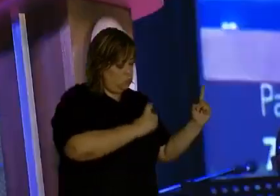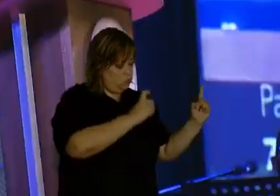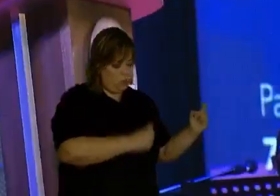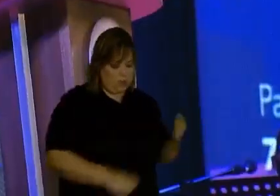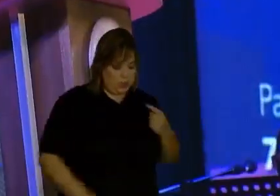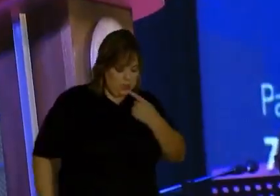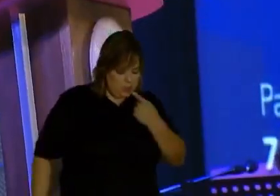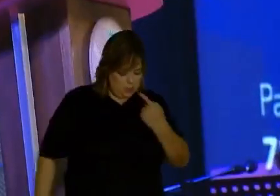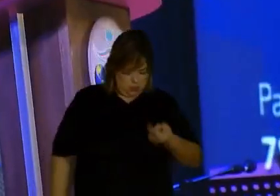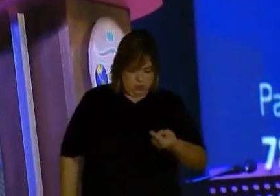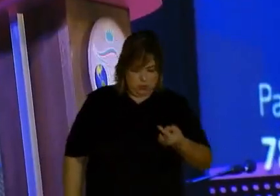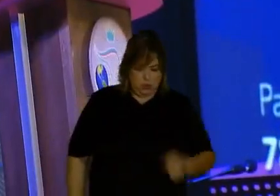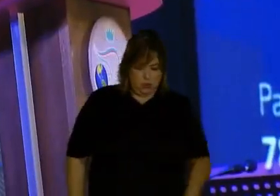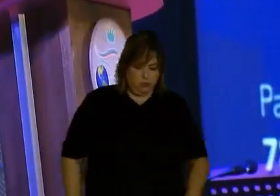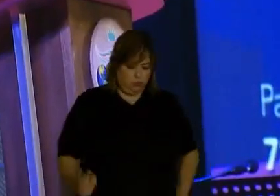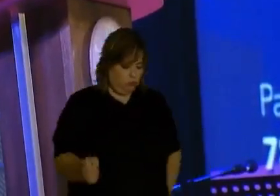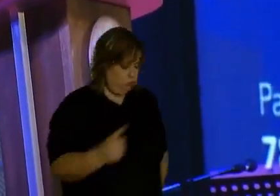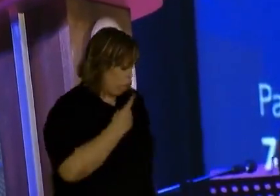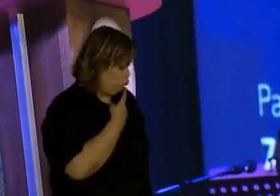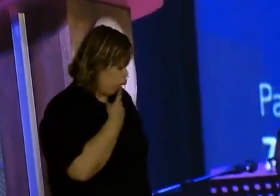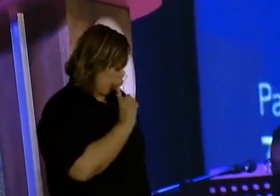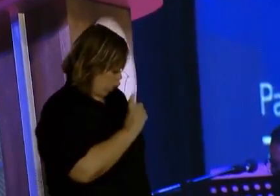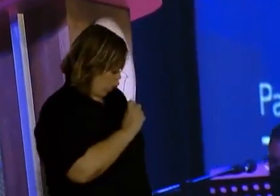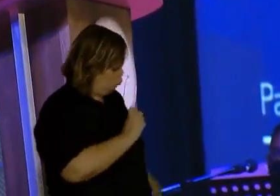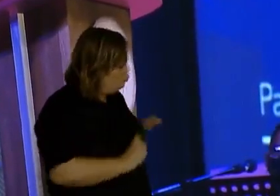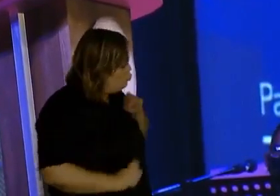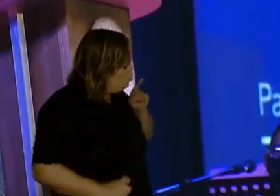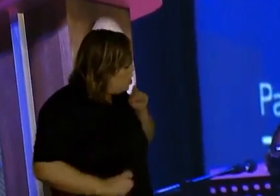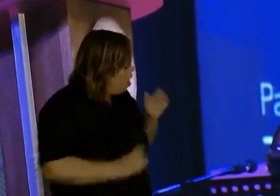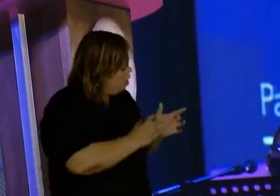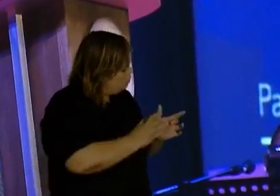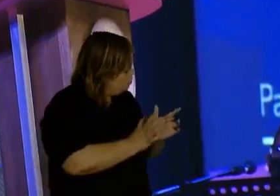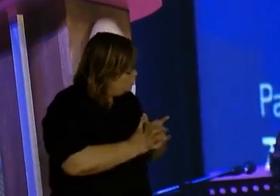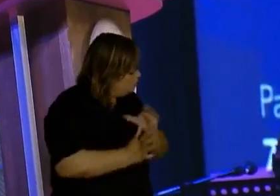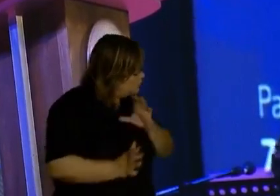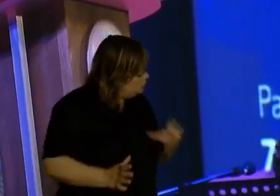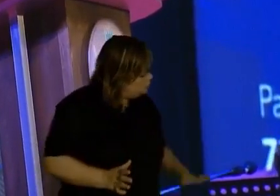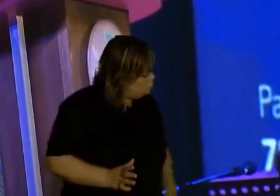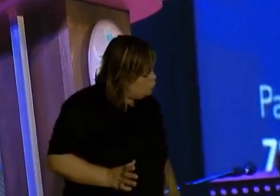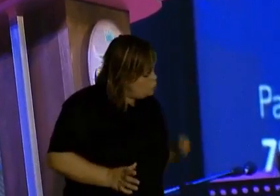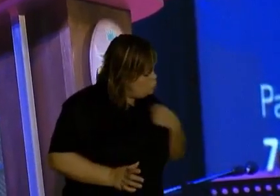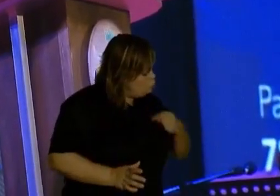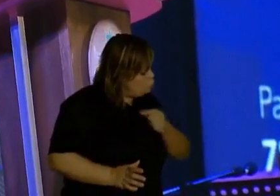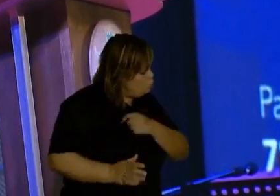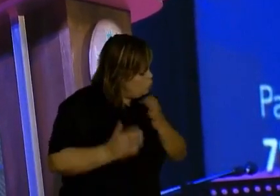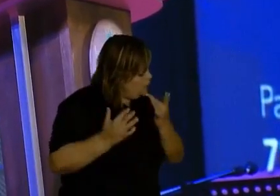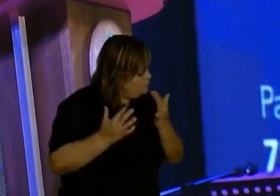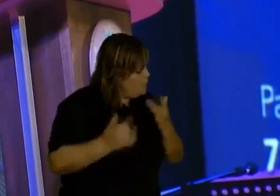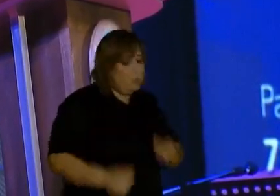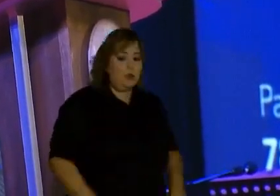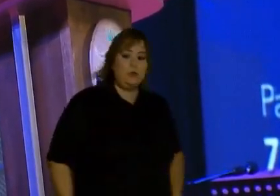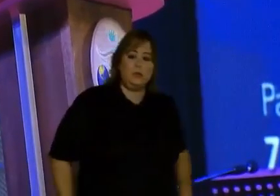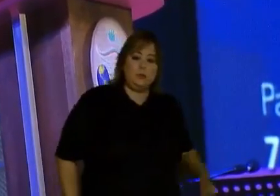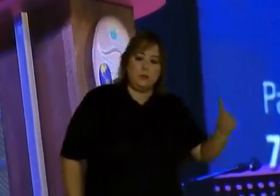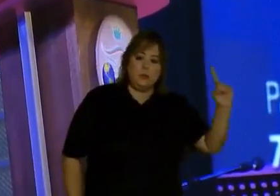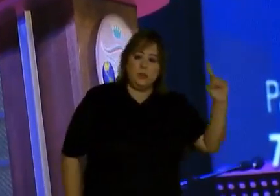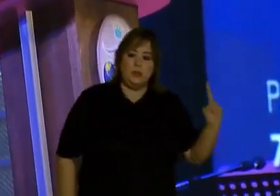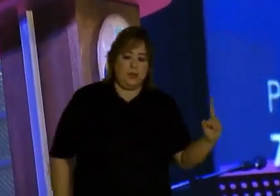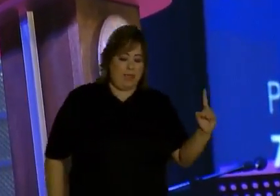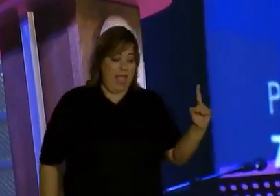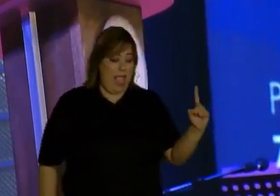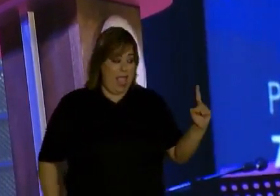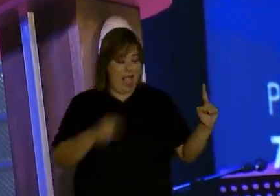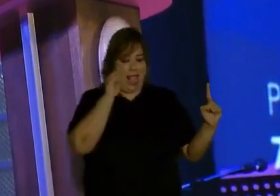después de ¿cómo es posible? ¿Pero qué se cree este? No. Porque si algo tiene